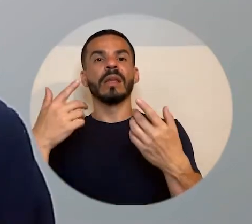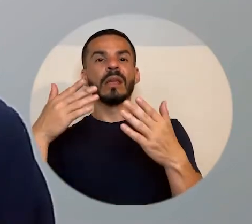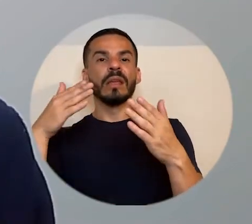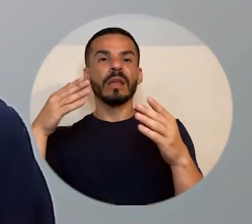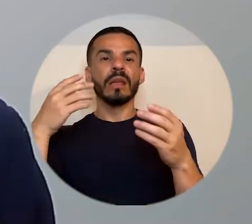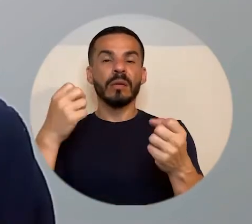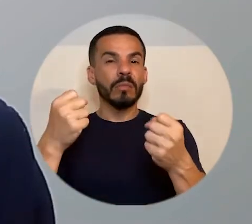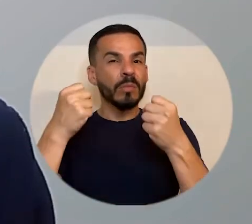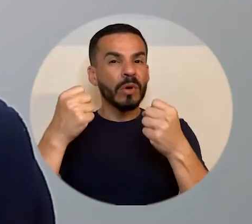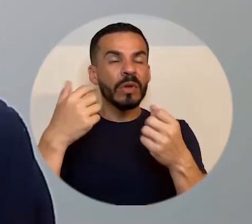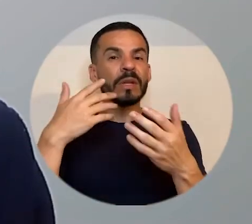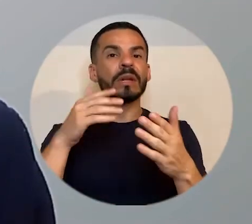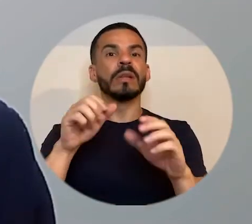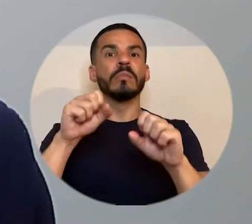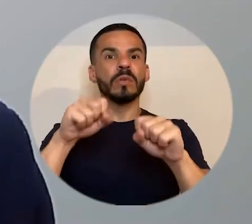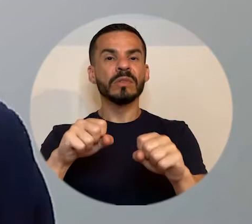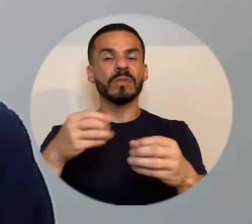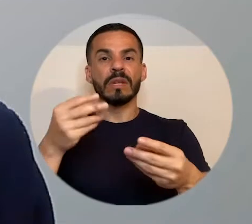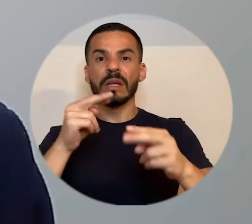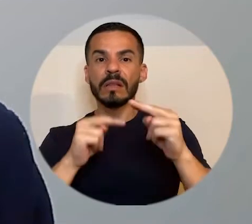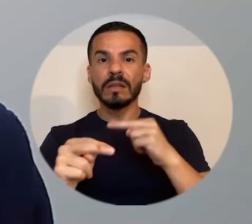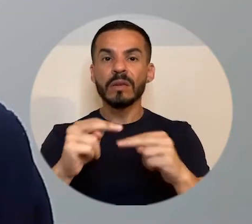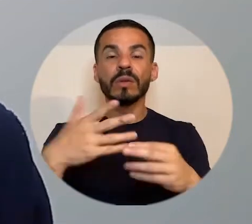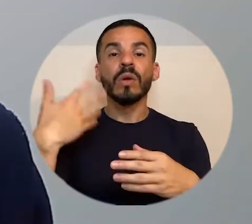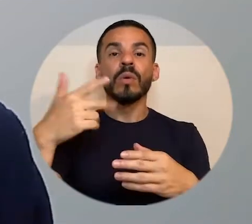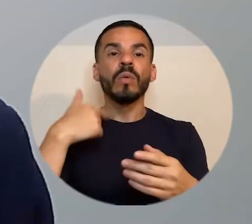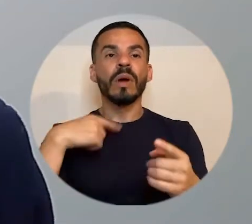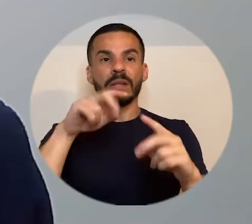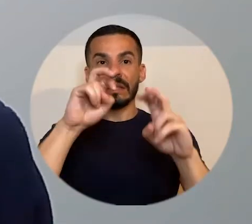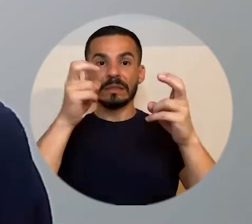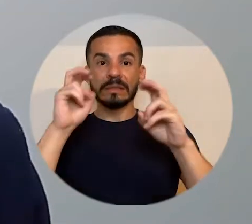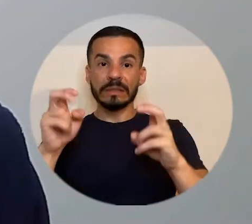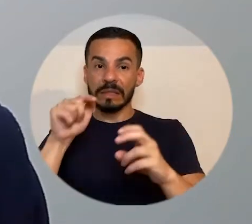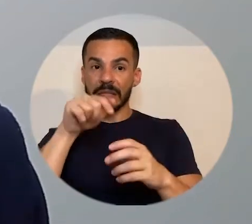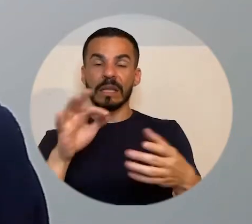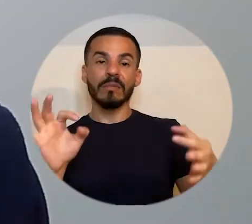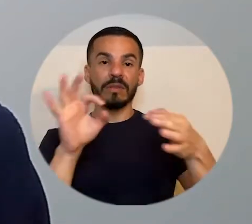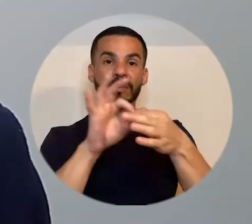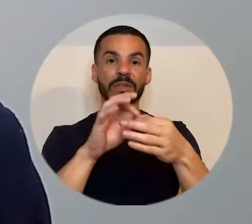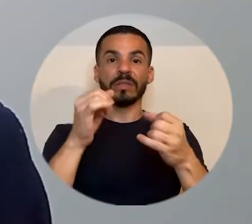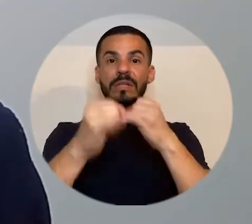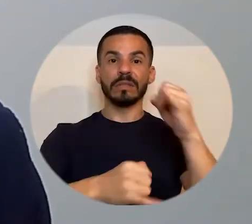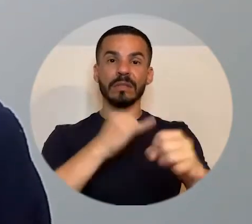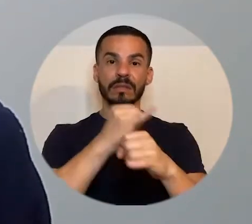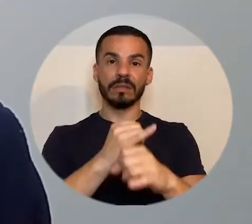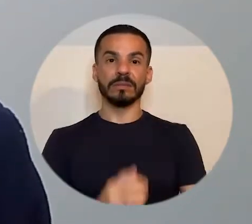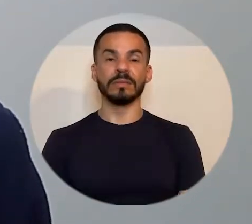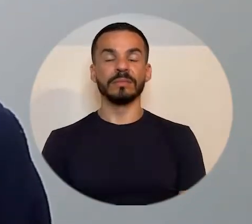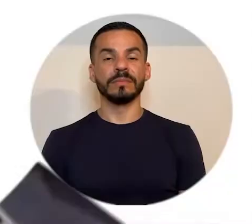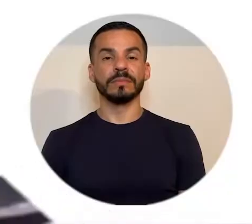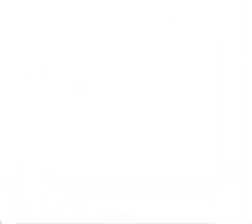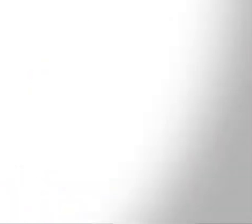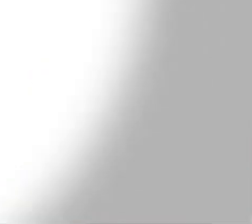influencia y capacidad de negociación a la hora de abordar estas temáticas en el ámbito